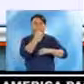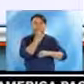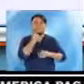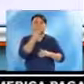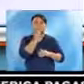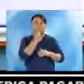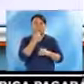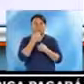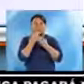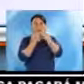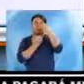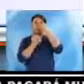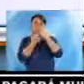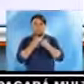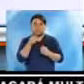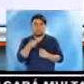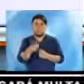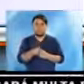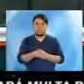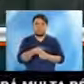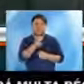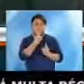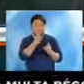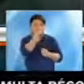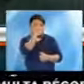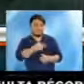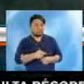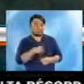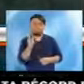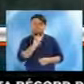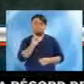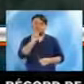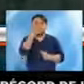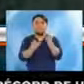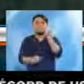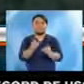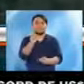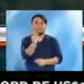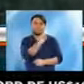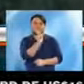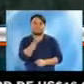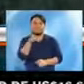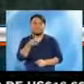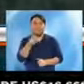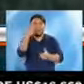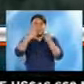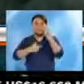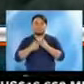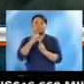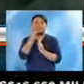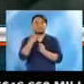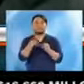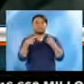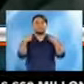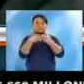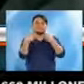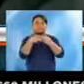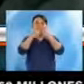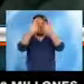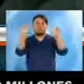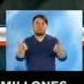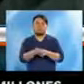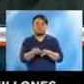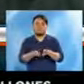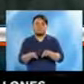personas? No son personas, son personas animadas, son modelos en 3D que en un momento los vamos a ver, que están texturizadas y que